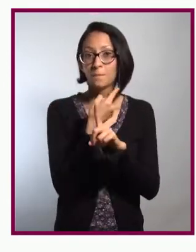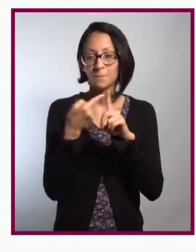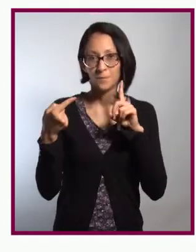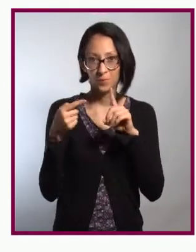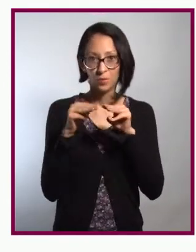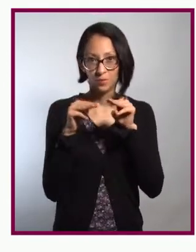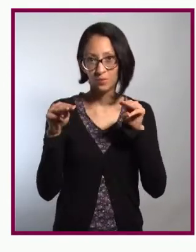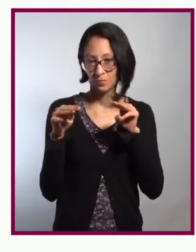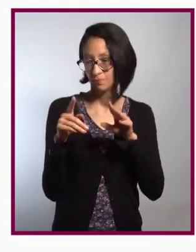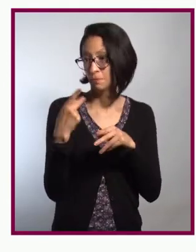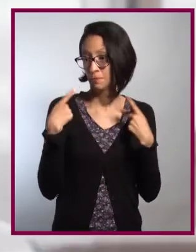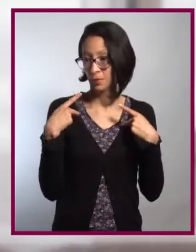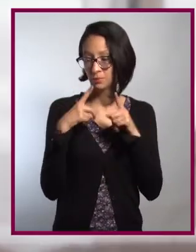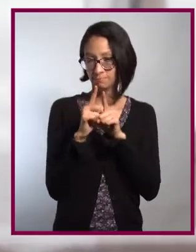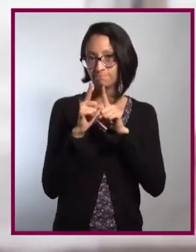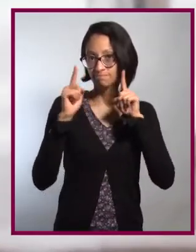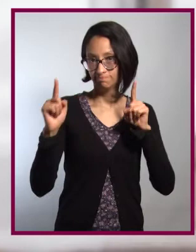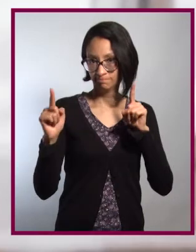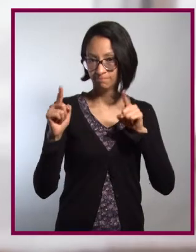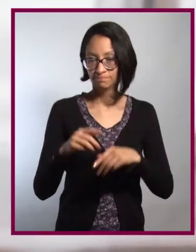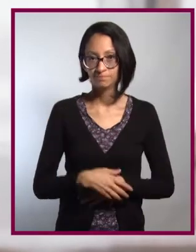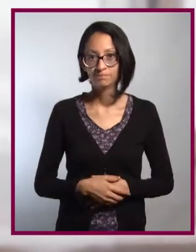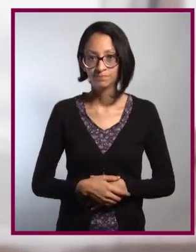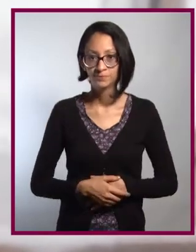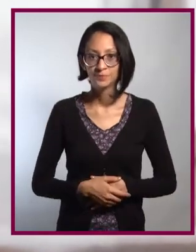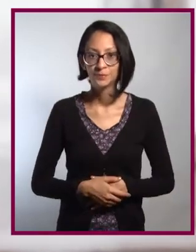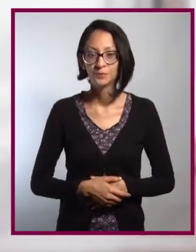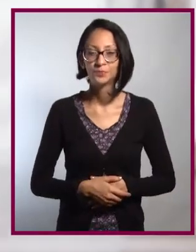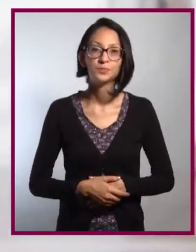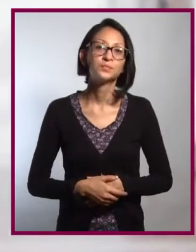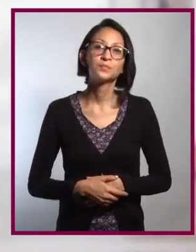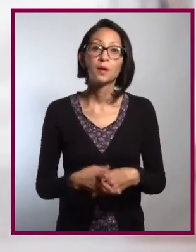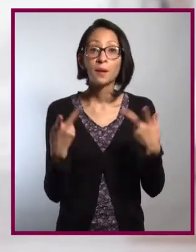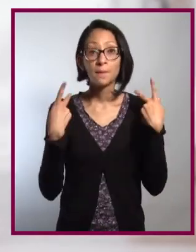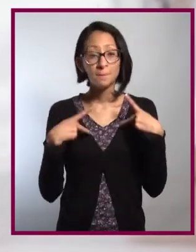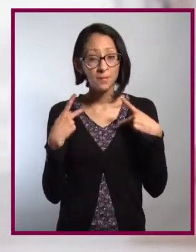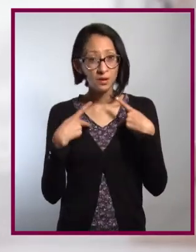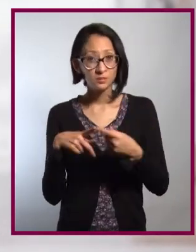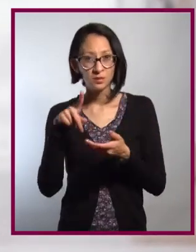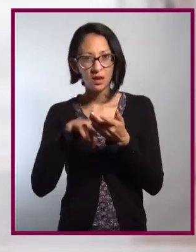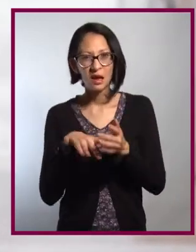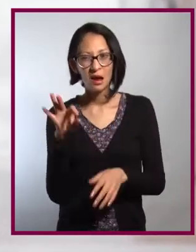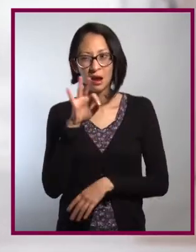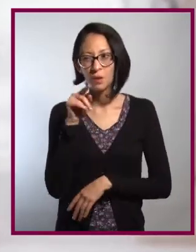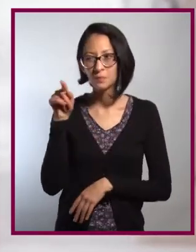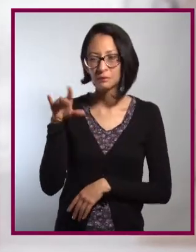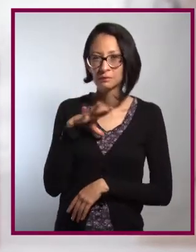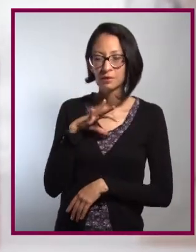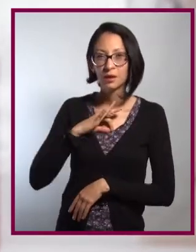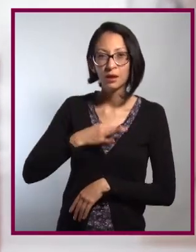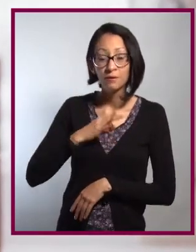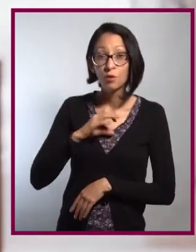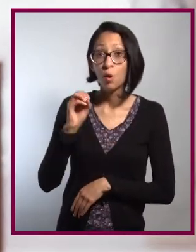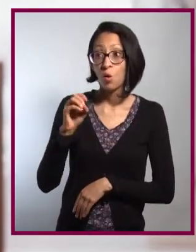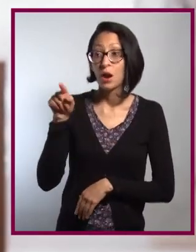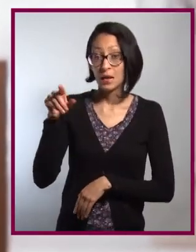demás personas. Las personas con una infección sospechosa o confirmada de COVID-19 y los contactos de